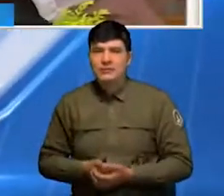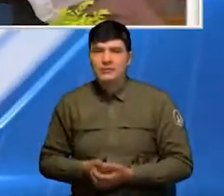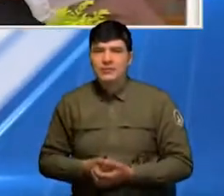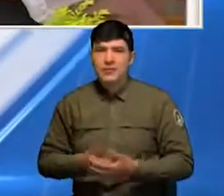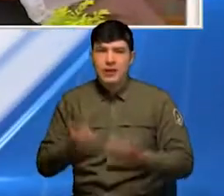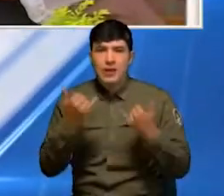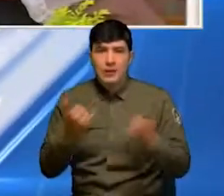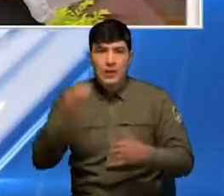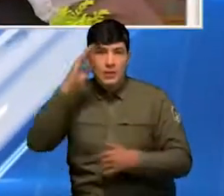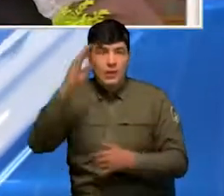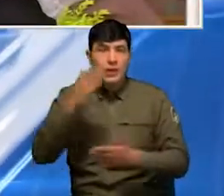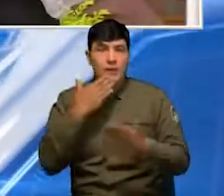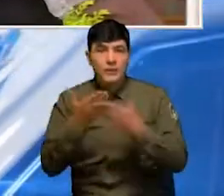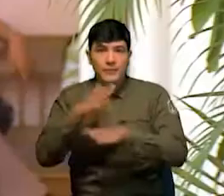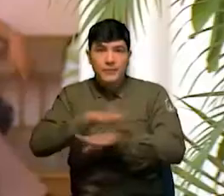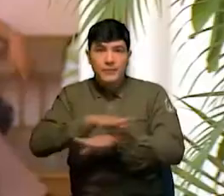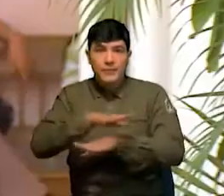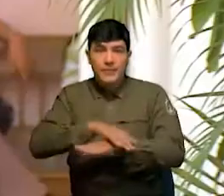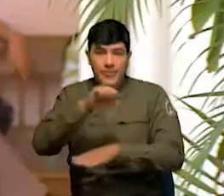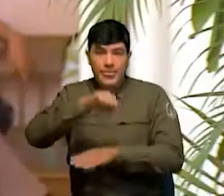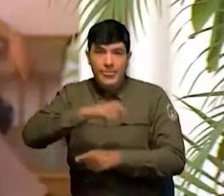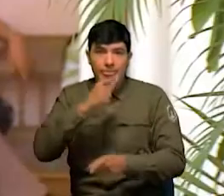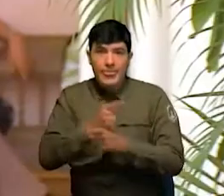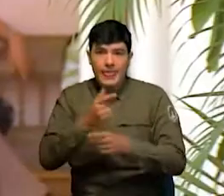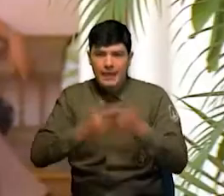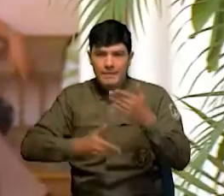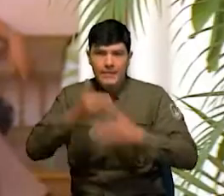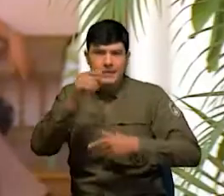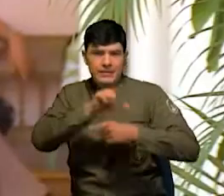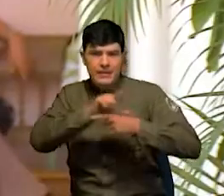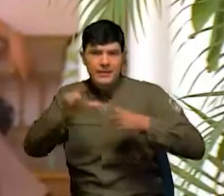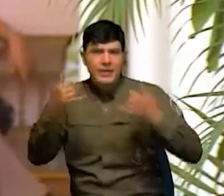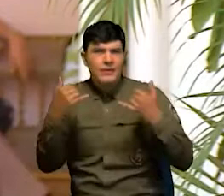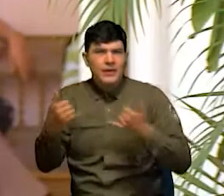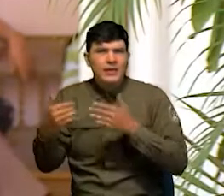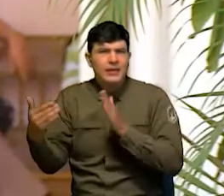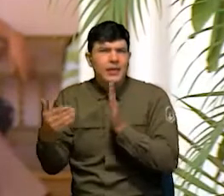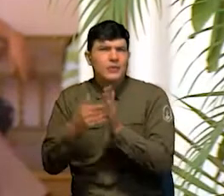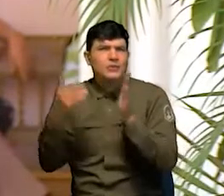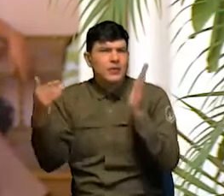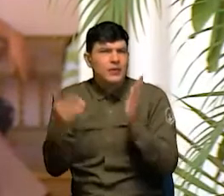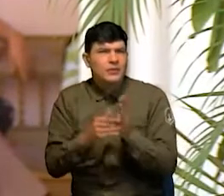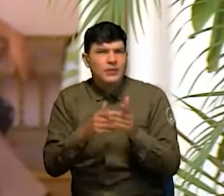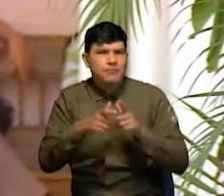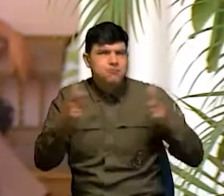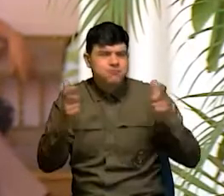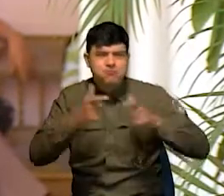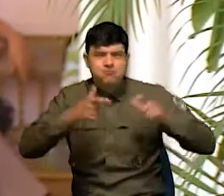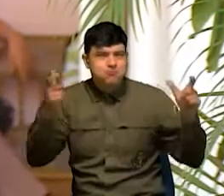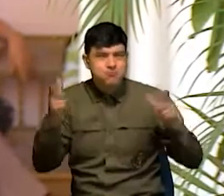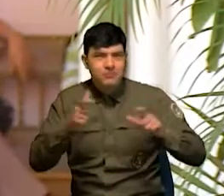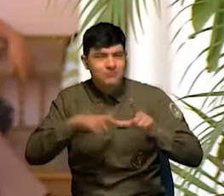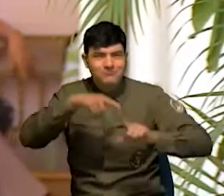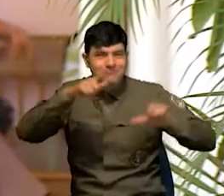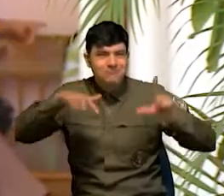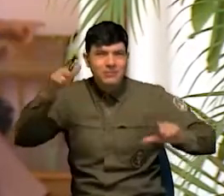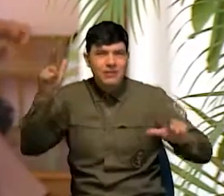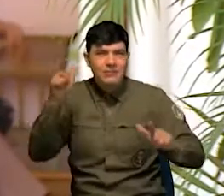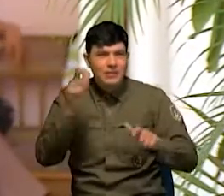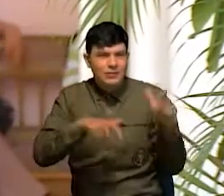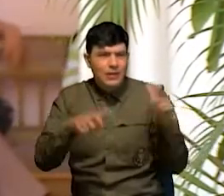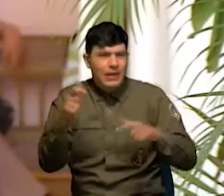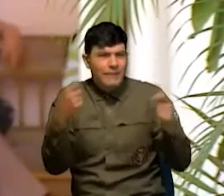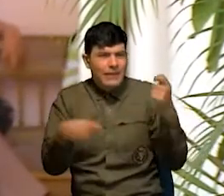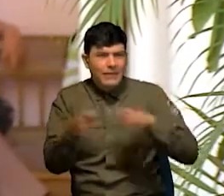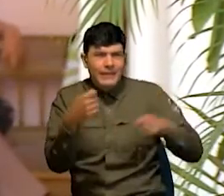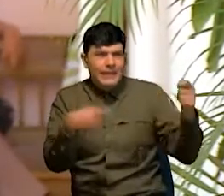Hola, ¿qué tal? Muy buenas tardes. Pues se inicia la semana en Cúcuta con denuncias sobre un aumento exagerado de concesionarios de vehículos